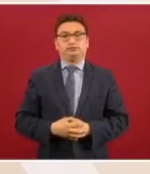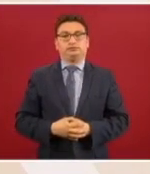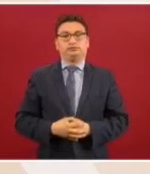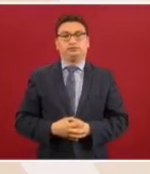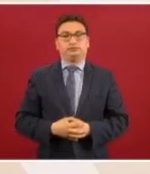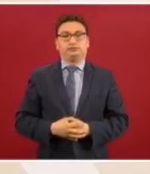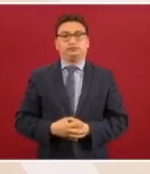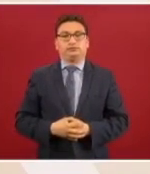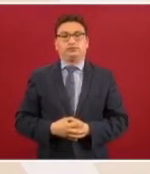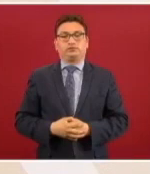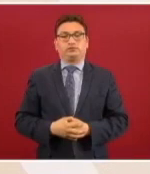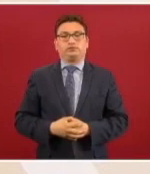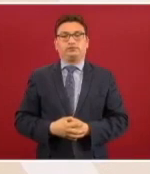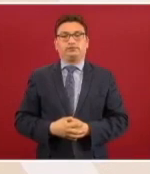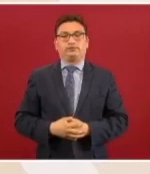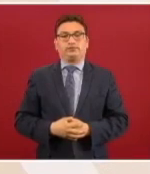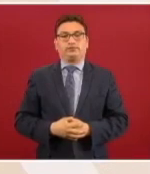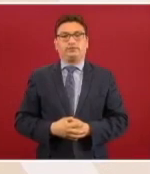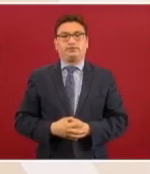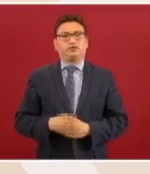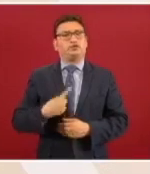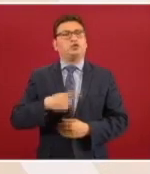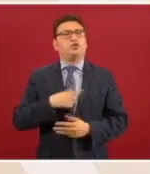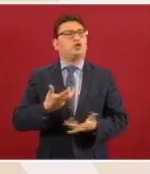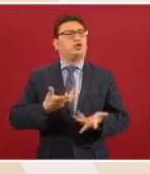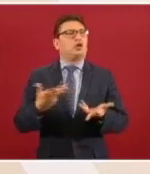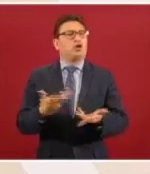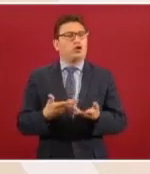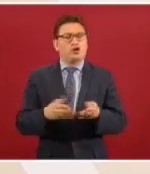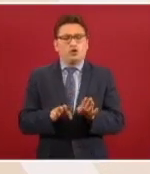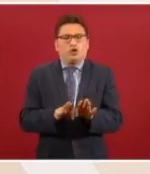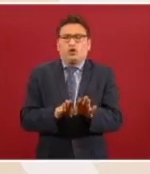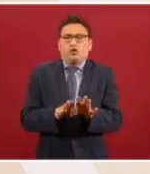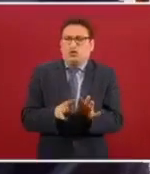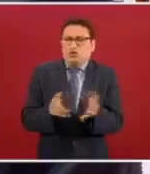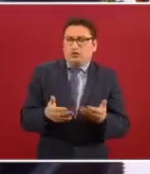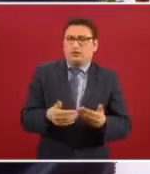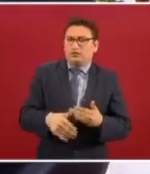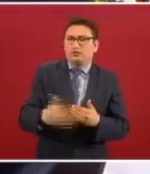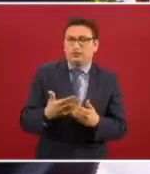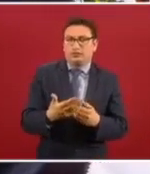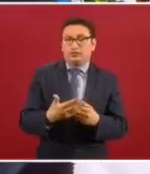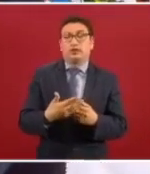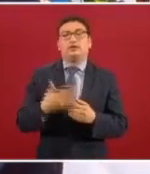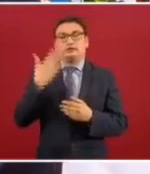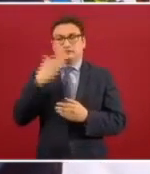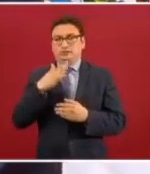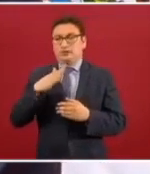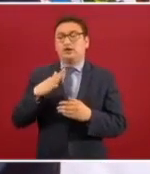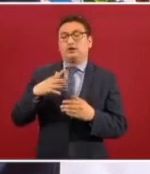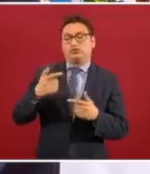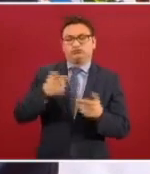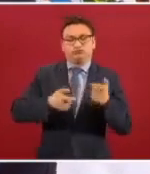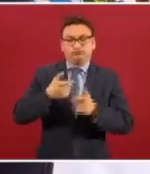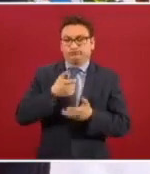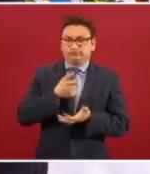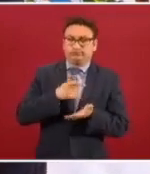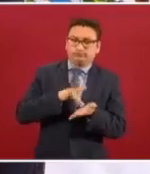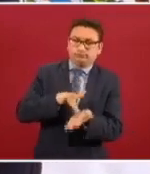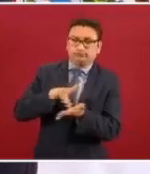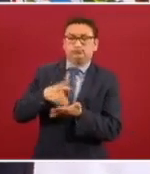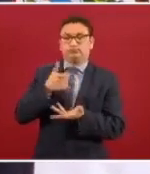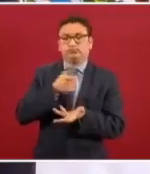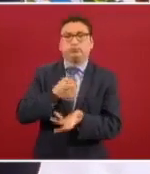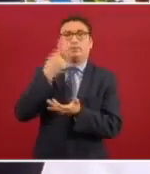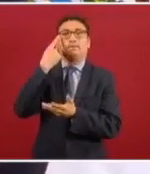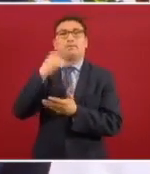la fórmula, de aumentar la inversión pública destinada a la creación